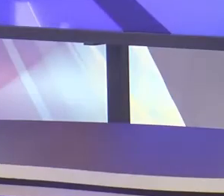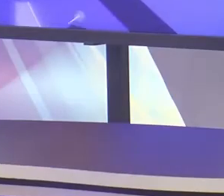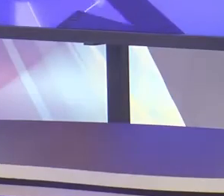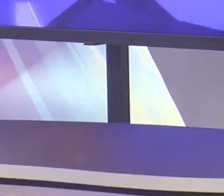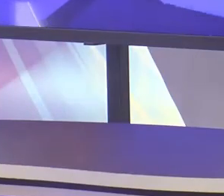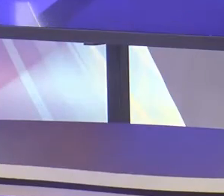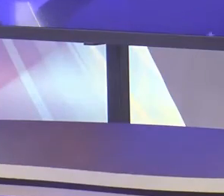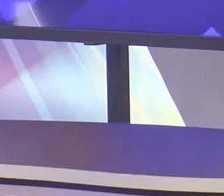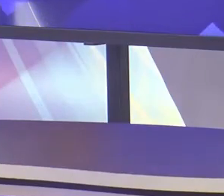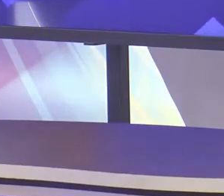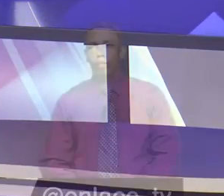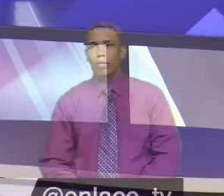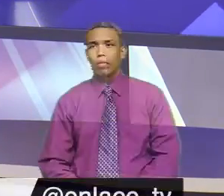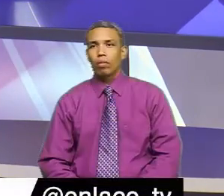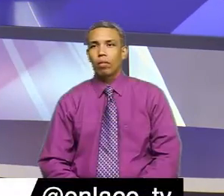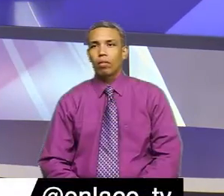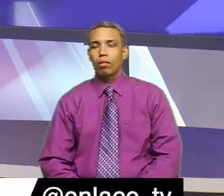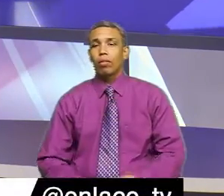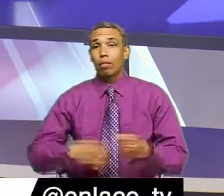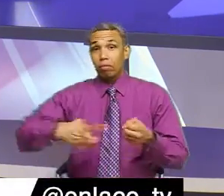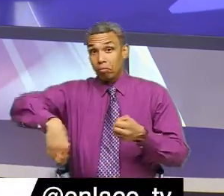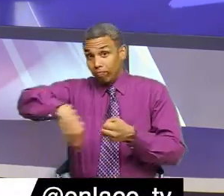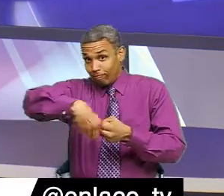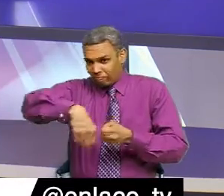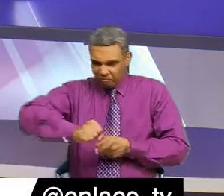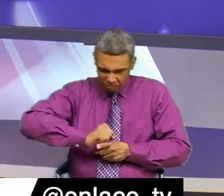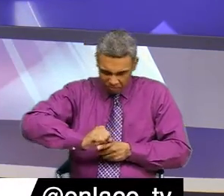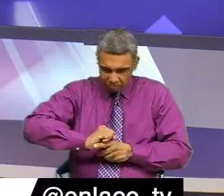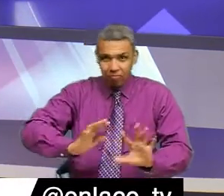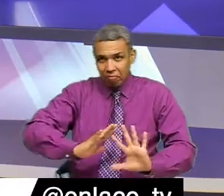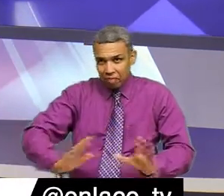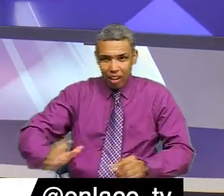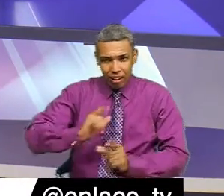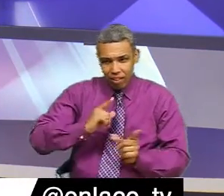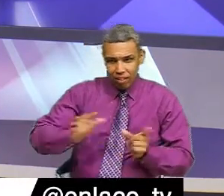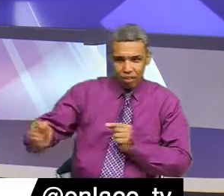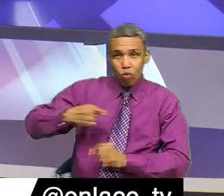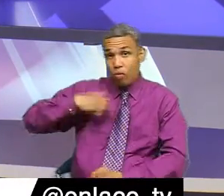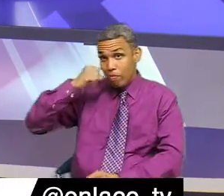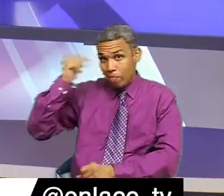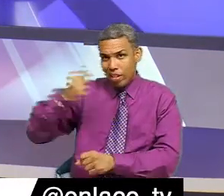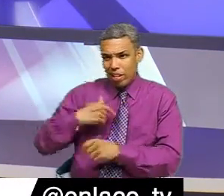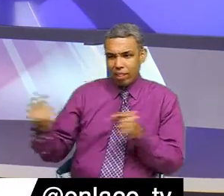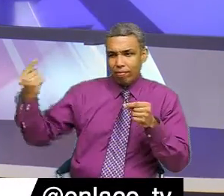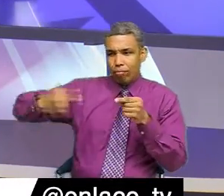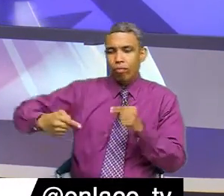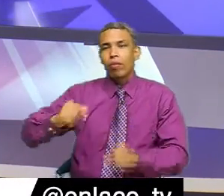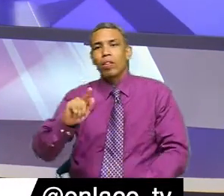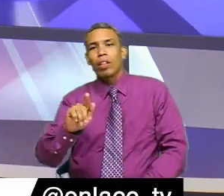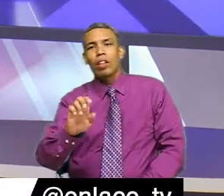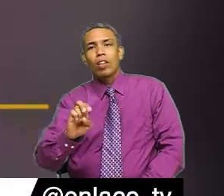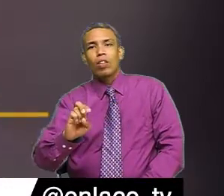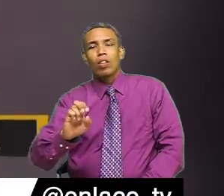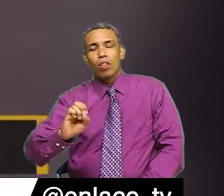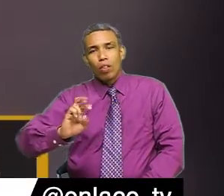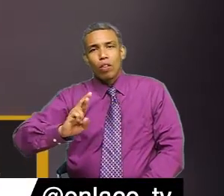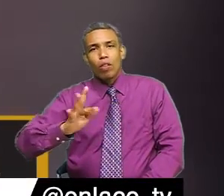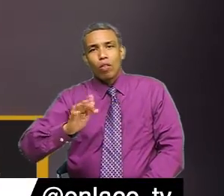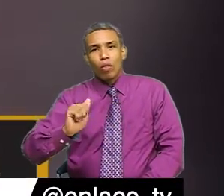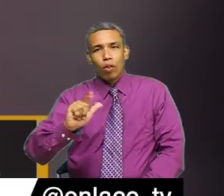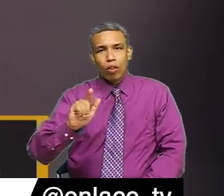El onceno aurinegro ya está listo para el partido de la última fecha de la Liga Águila 2 2016 contra Fortaleza. Lista